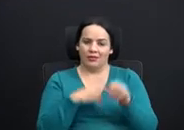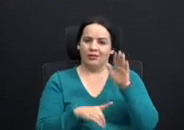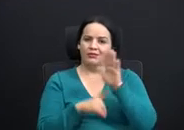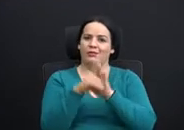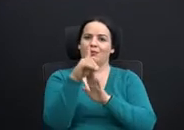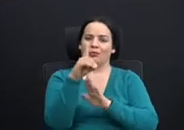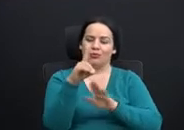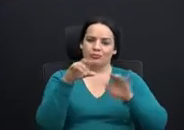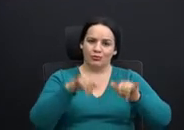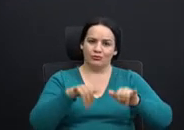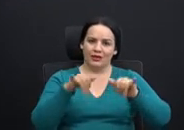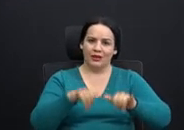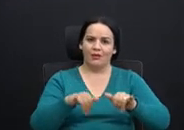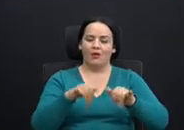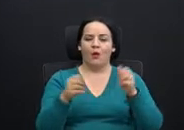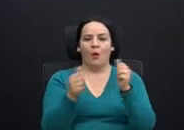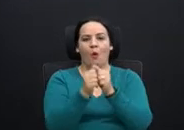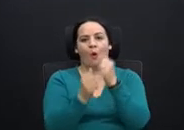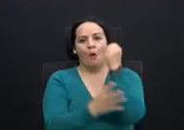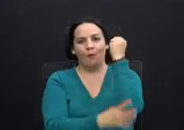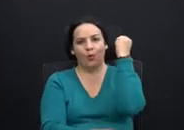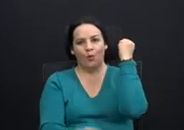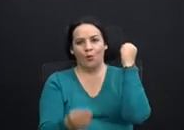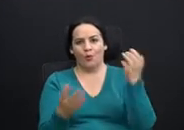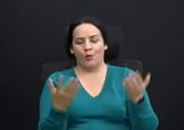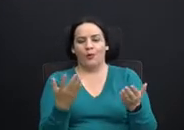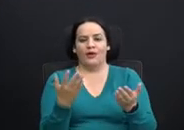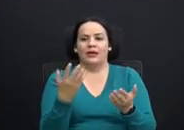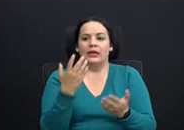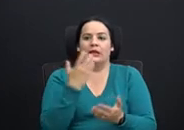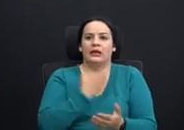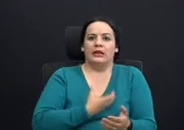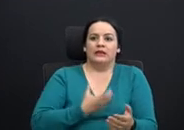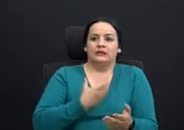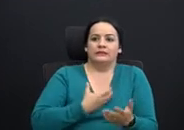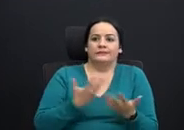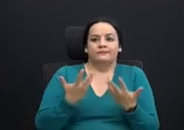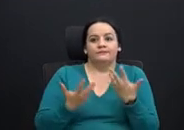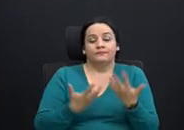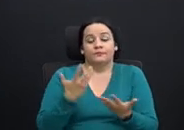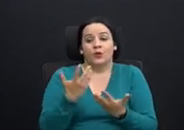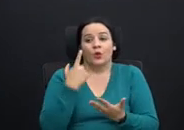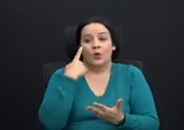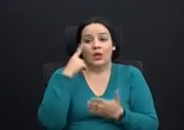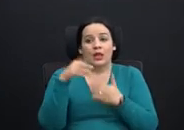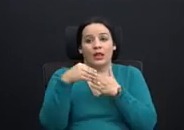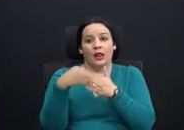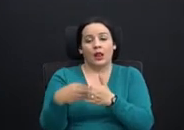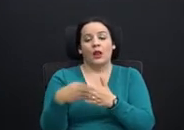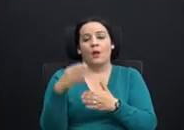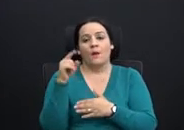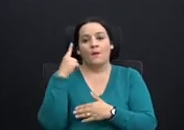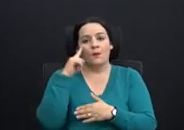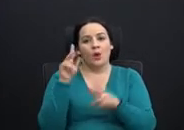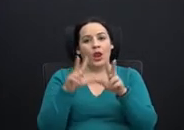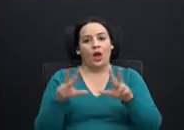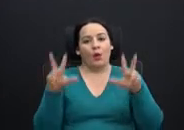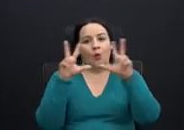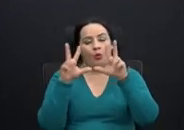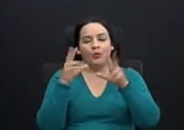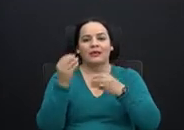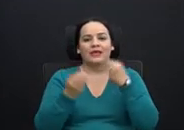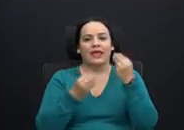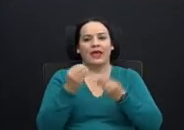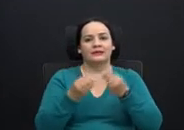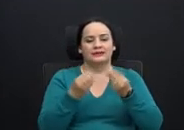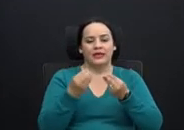sostenible con pobreza. Así, la aspiración liderada por Naciones Unidas es verdaderamente converger,